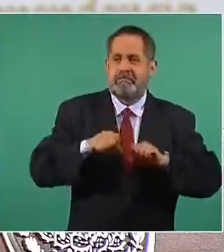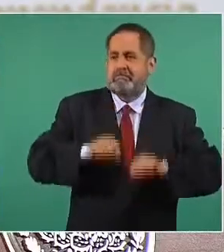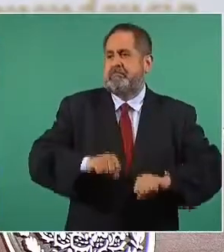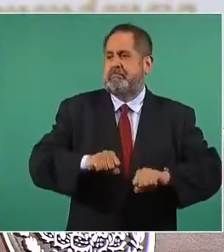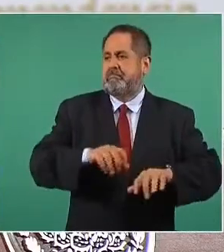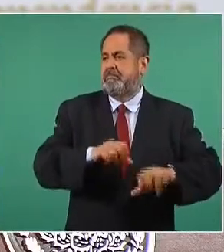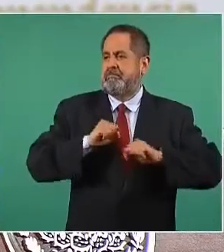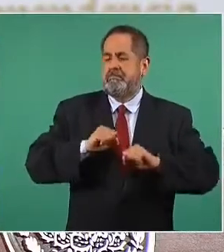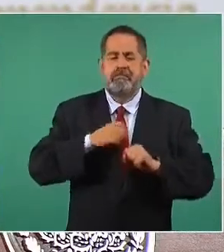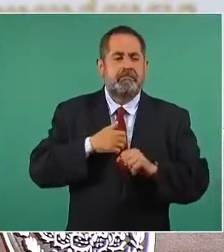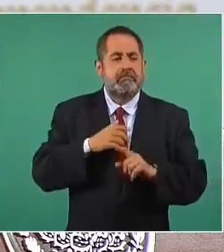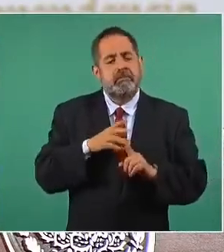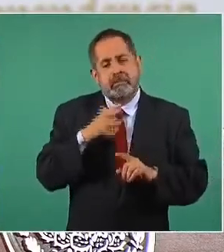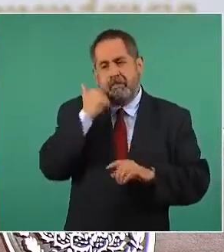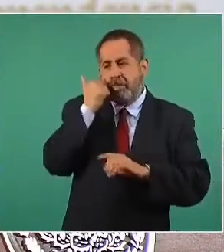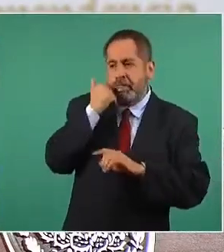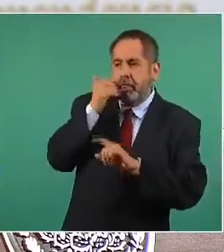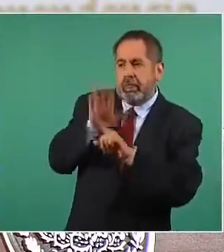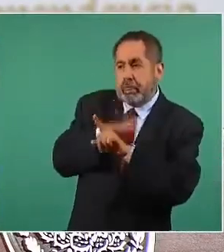con ser lambiscón,